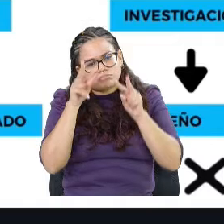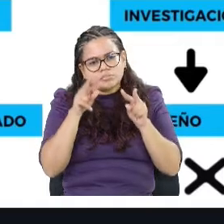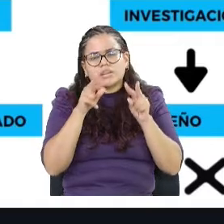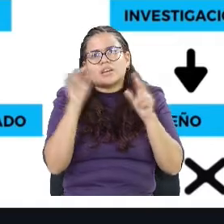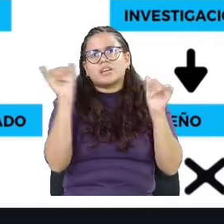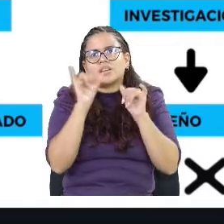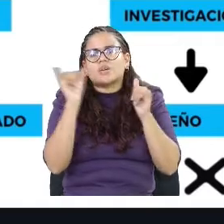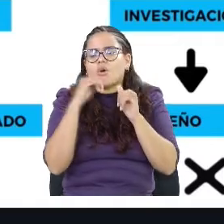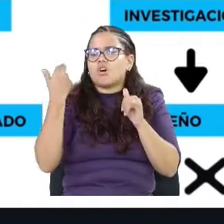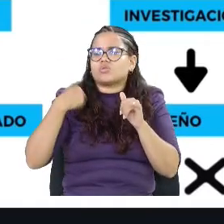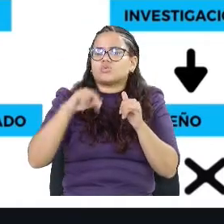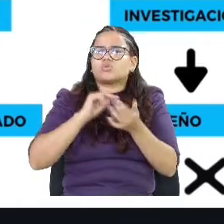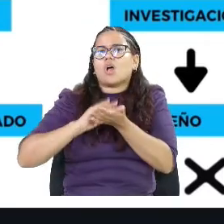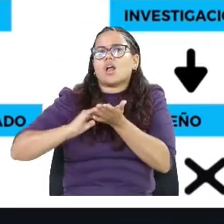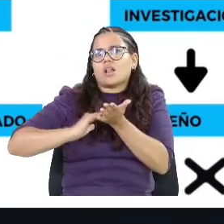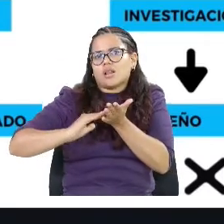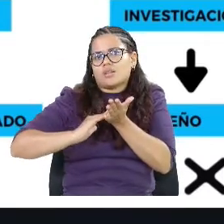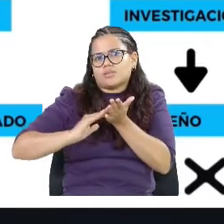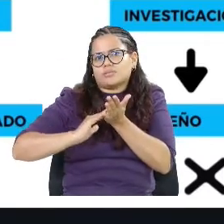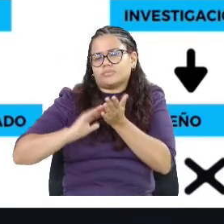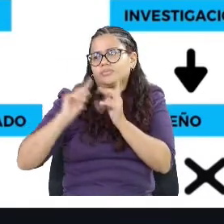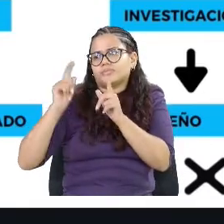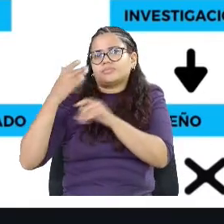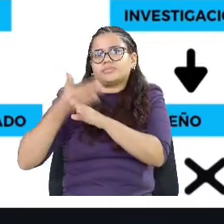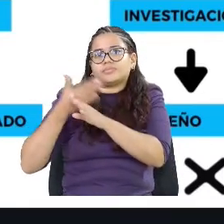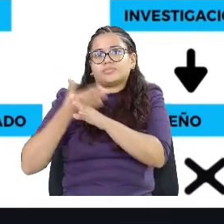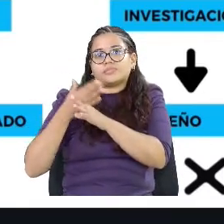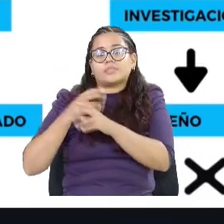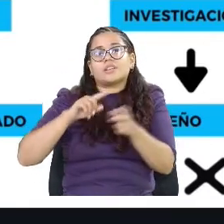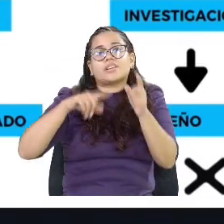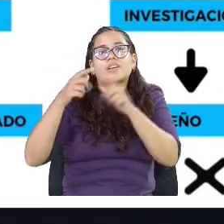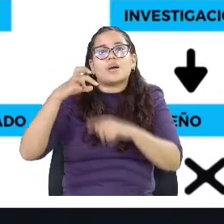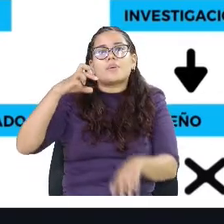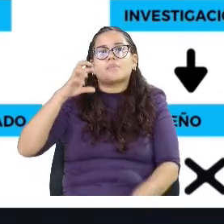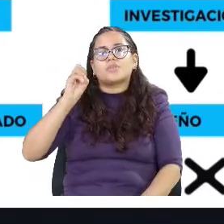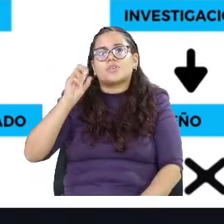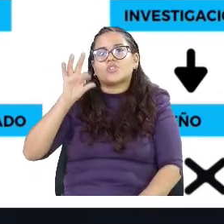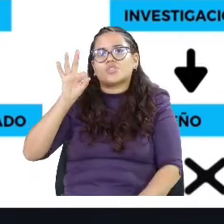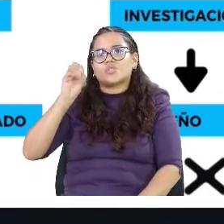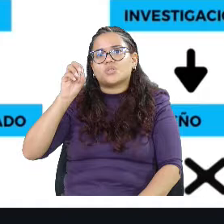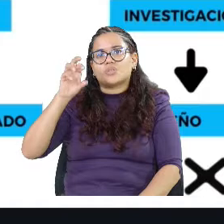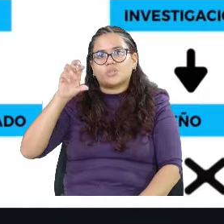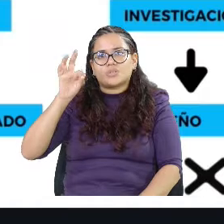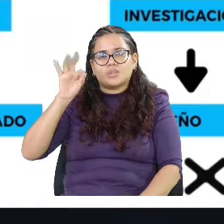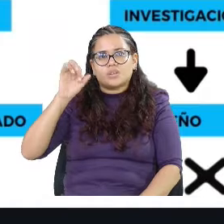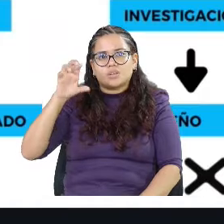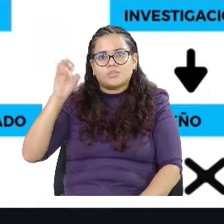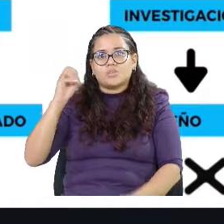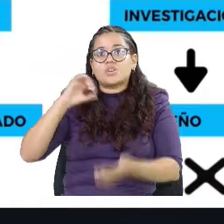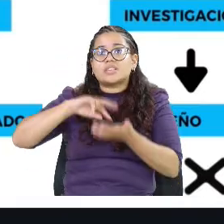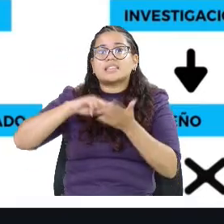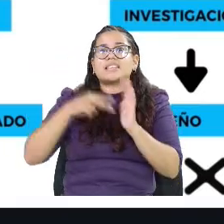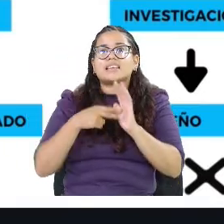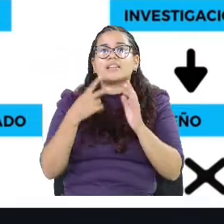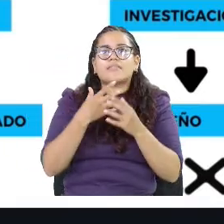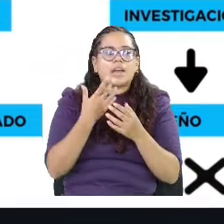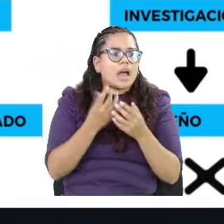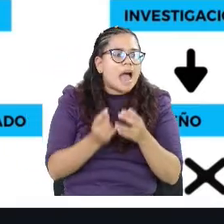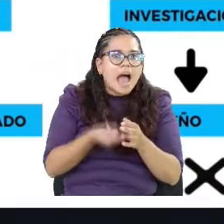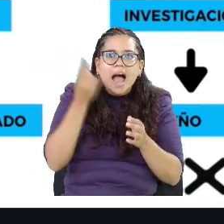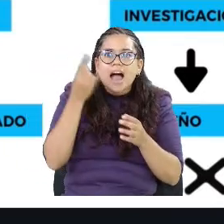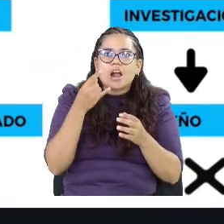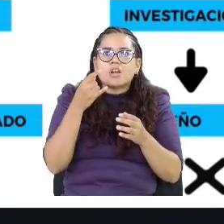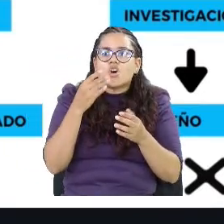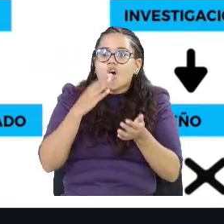a solucionar el problema. Y el prototipado es volver tangible o materializar